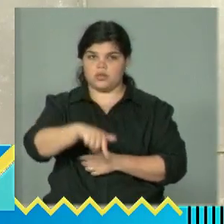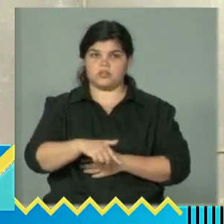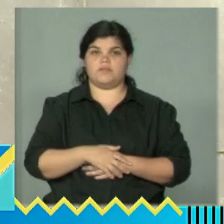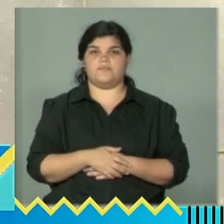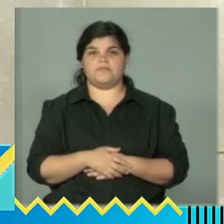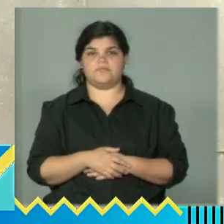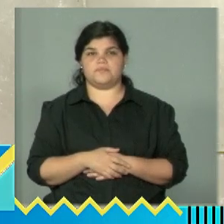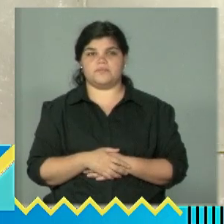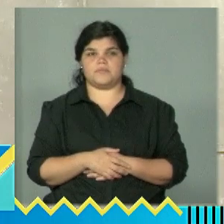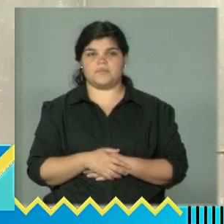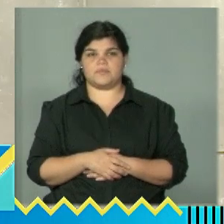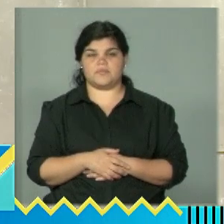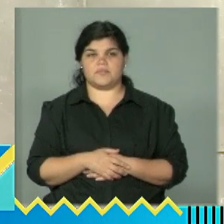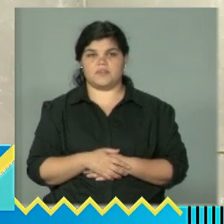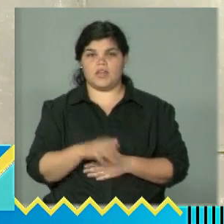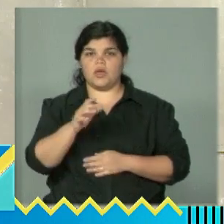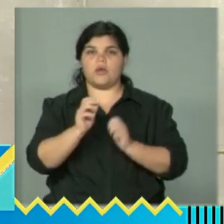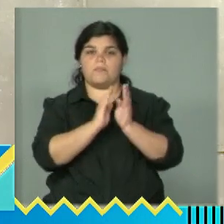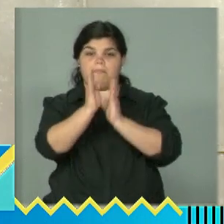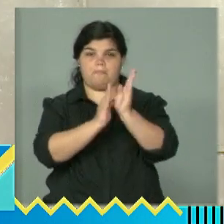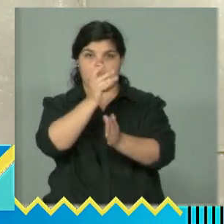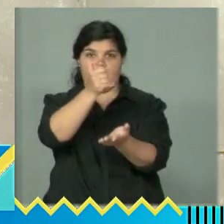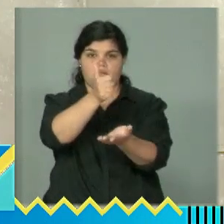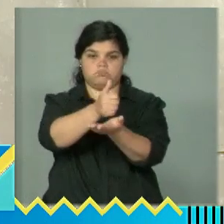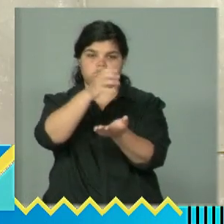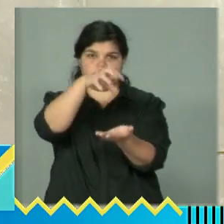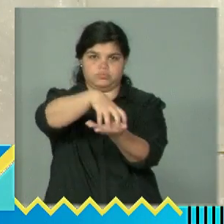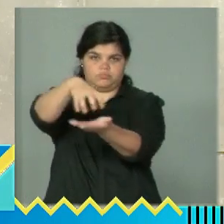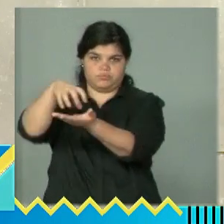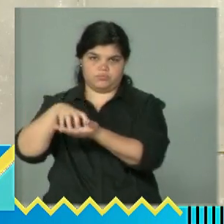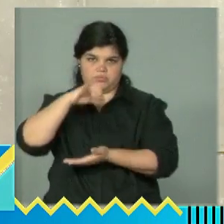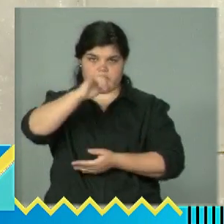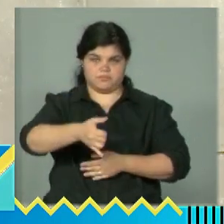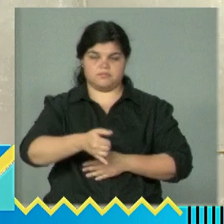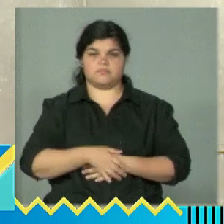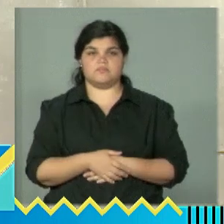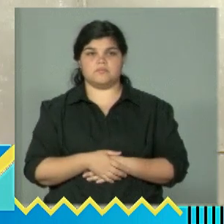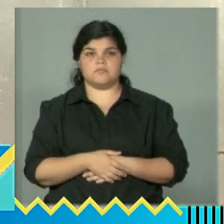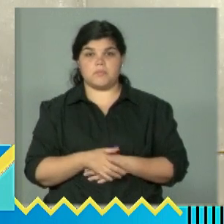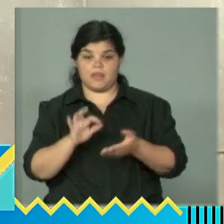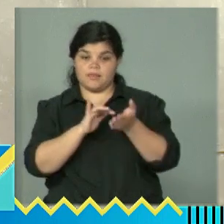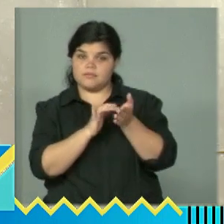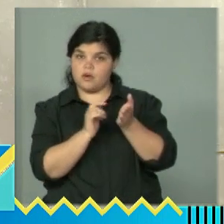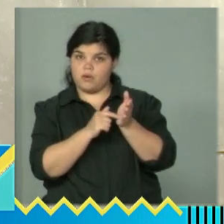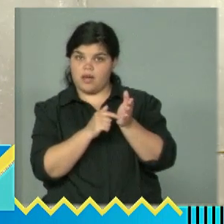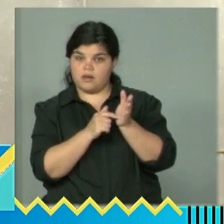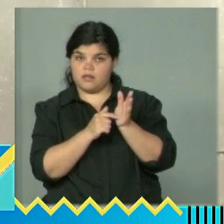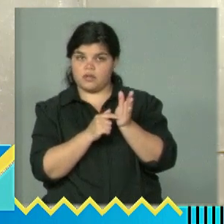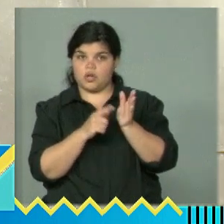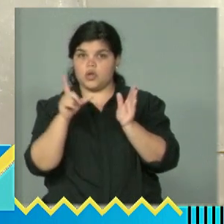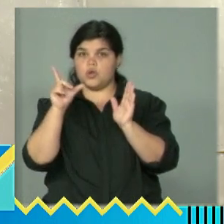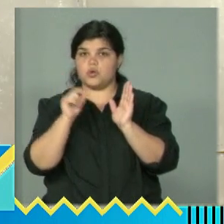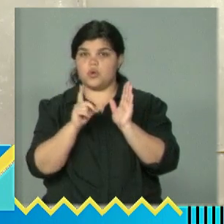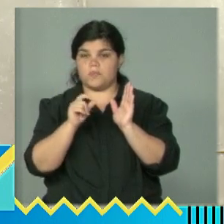donde están esas máquinas. Vos desde el celular podés poner los datos de tu tarjeta